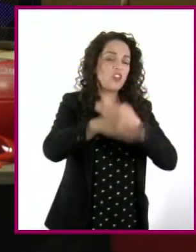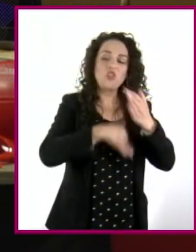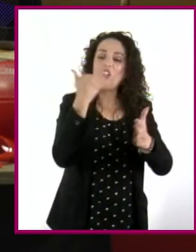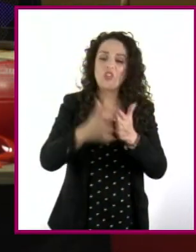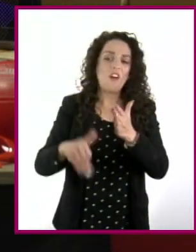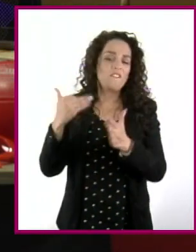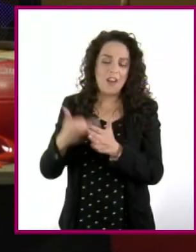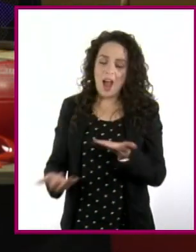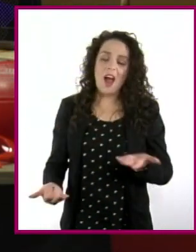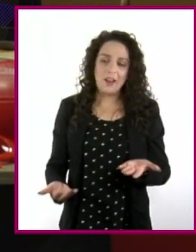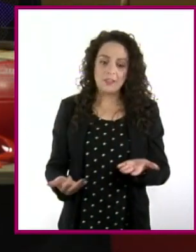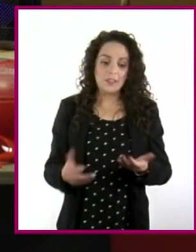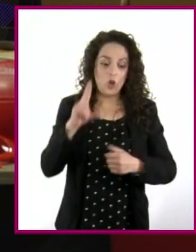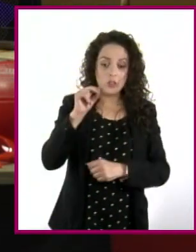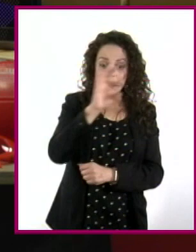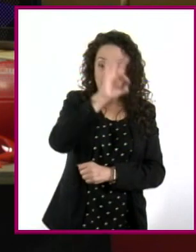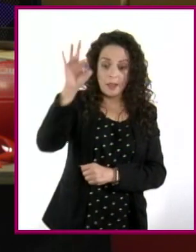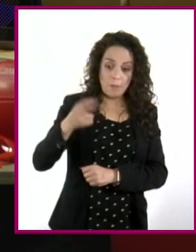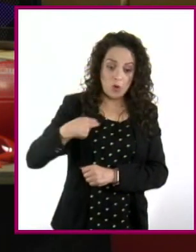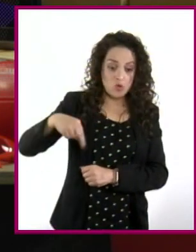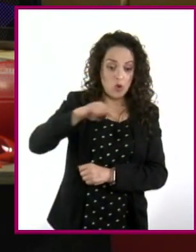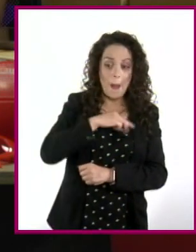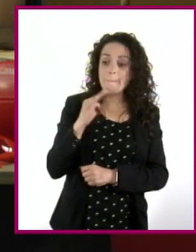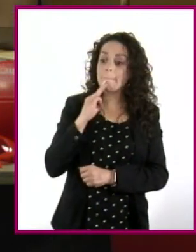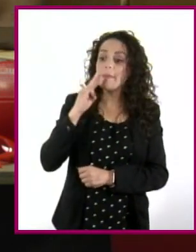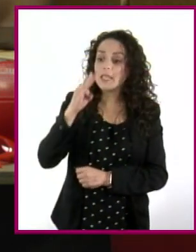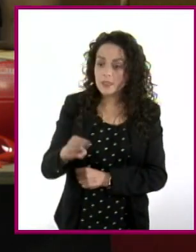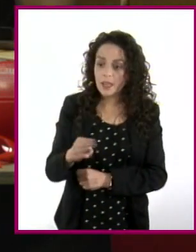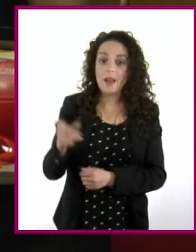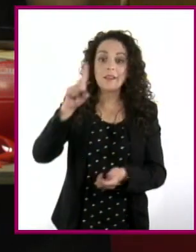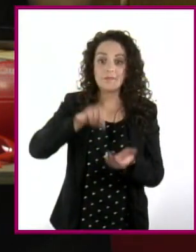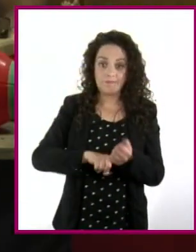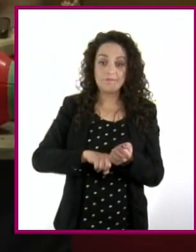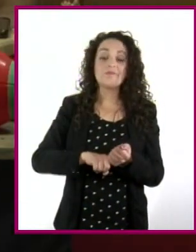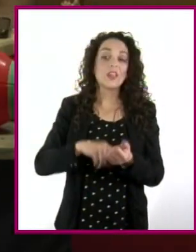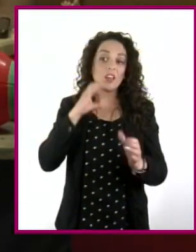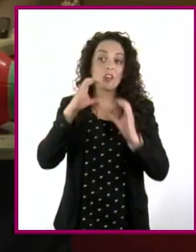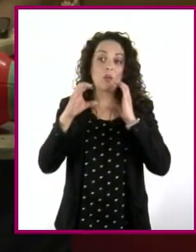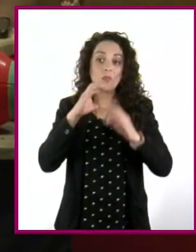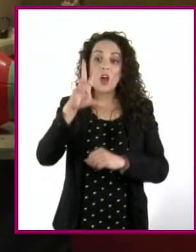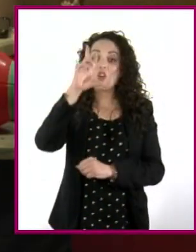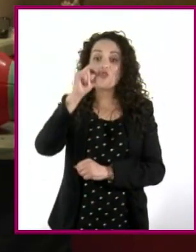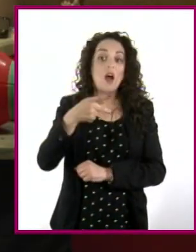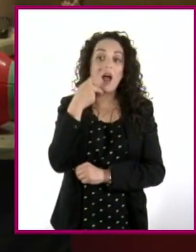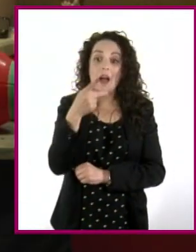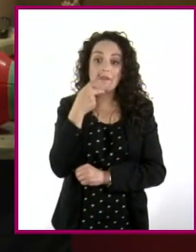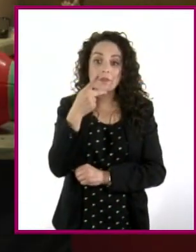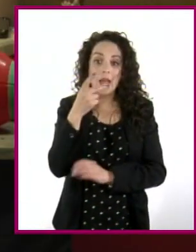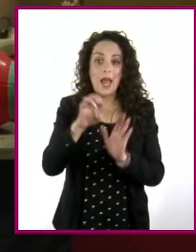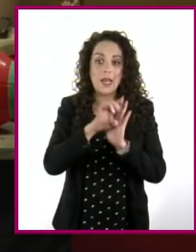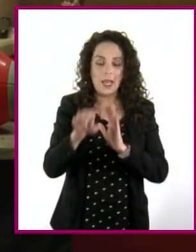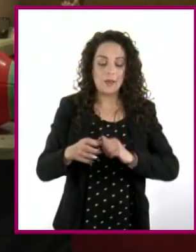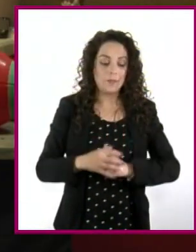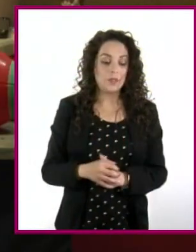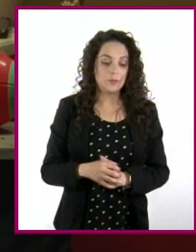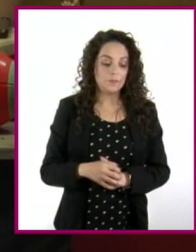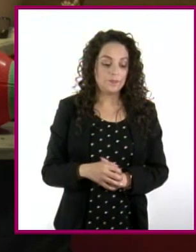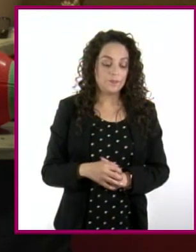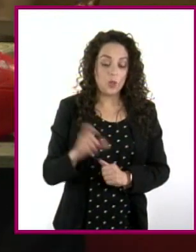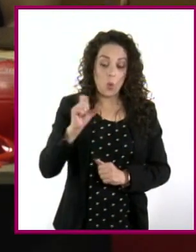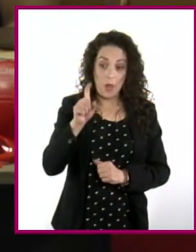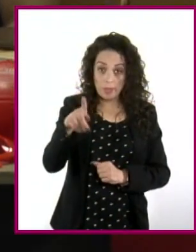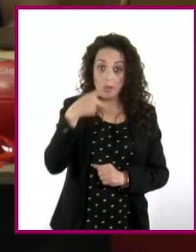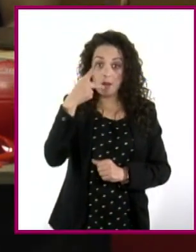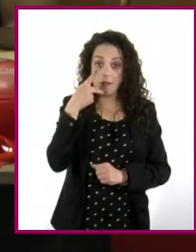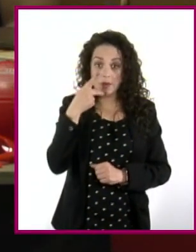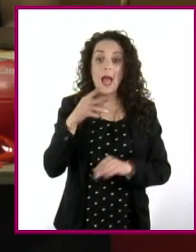del 80% del mensaje que enviamos recae en la comunicación no verbal. Por ejemplo, al hablar importa lo que decimos,